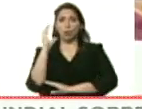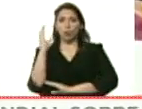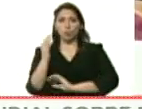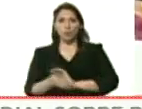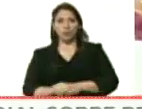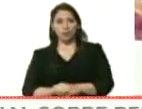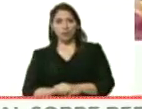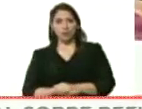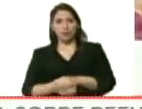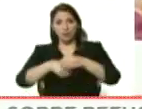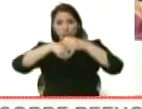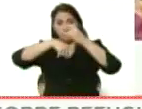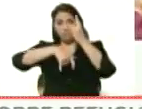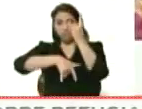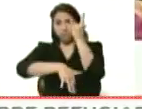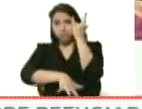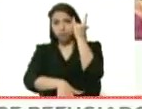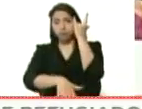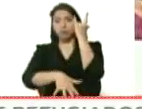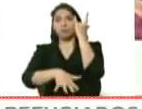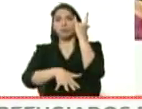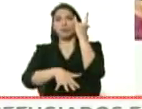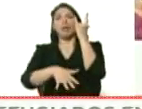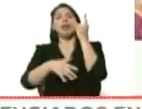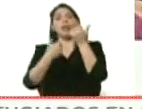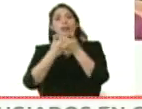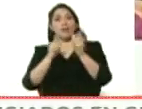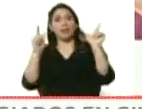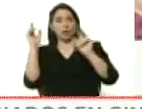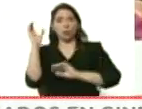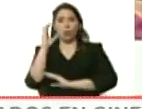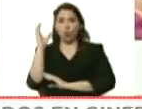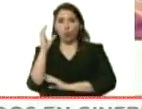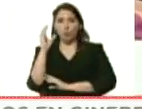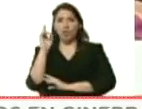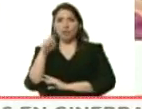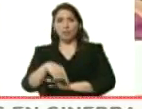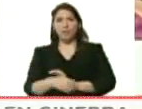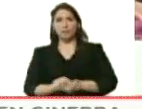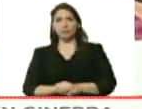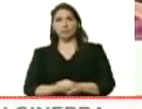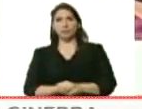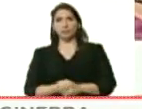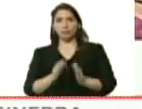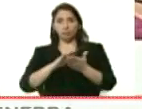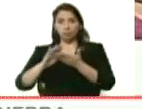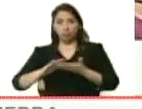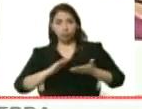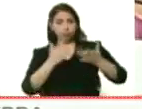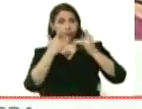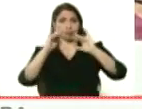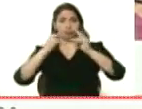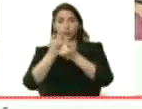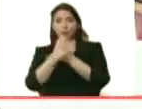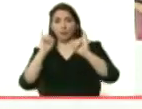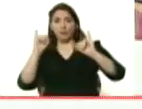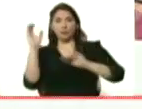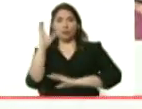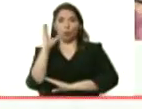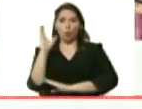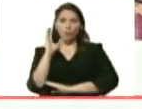las raíces del árbol de la libertad de Colombia, redimir la cuna de la independencia